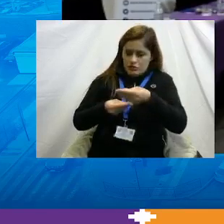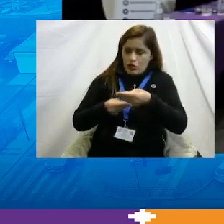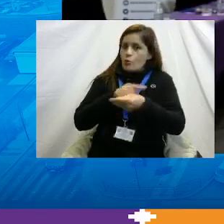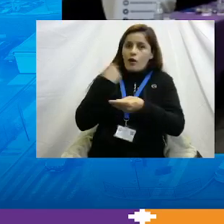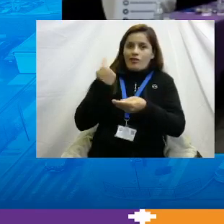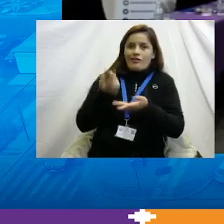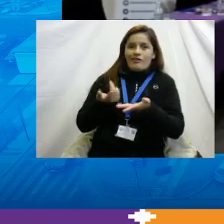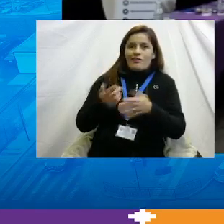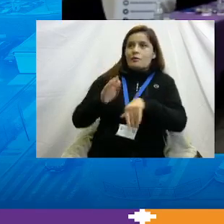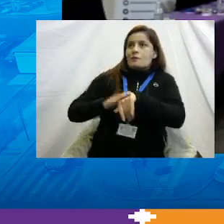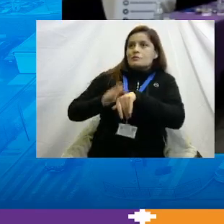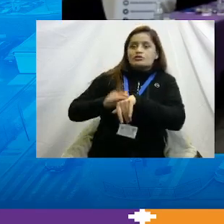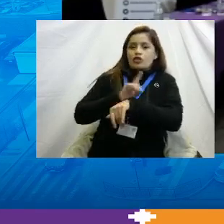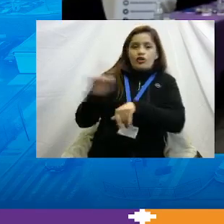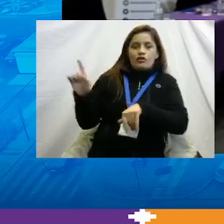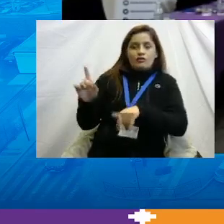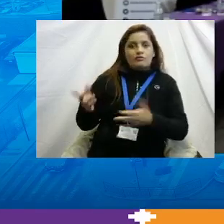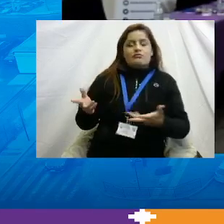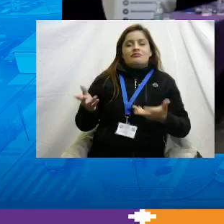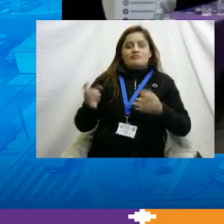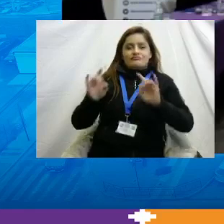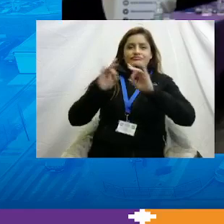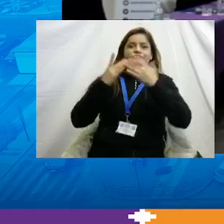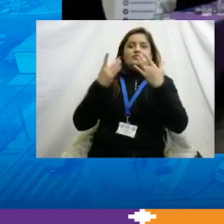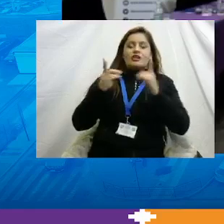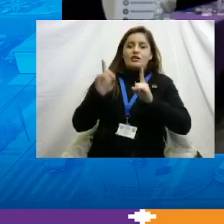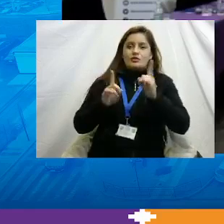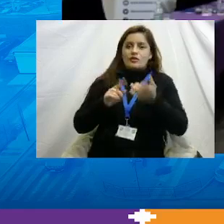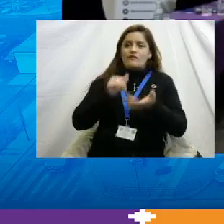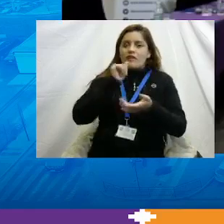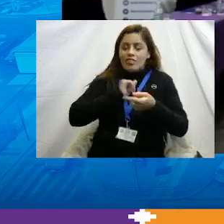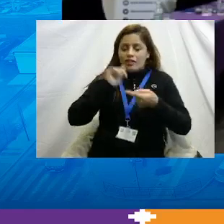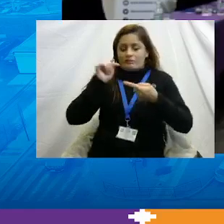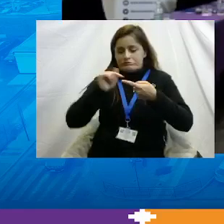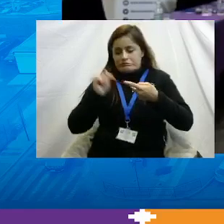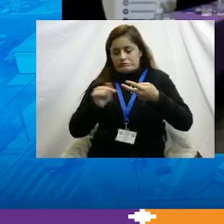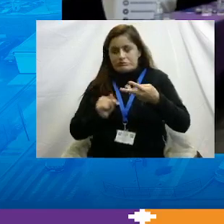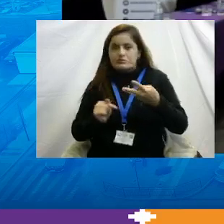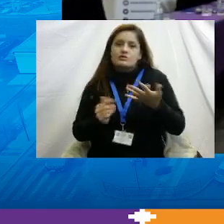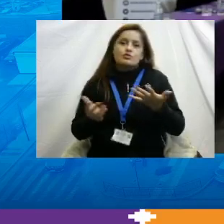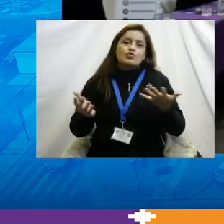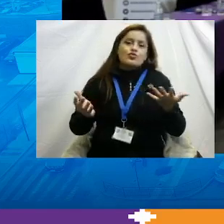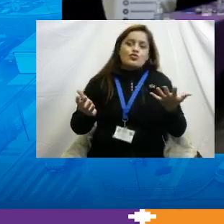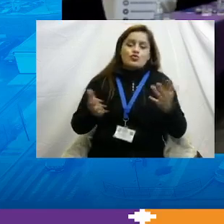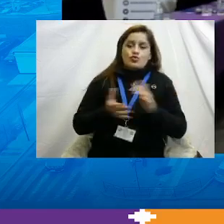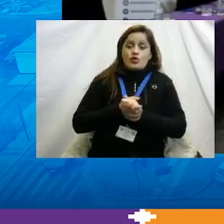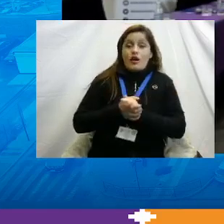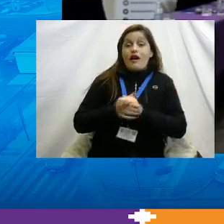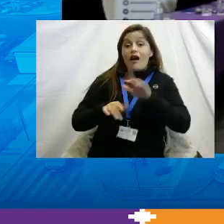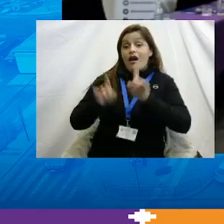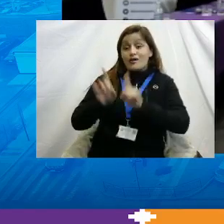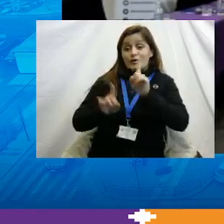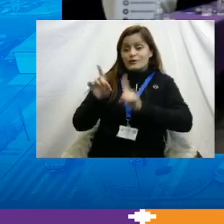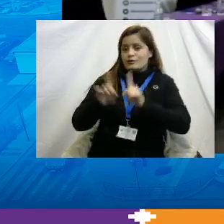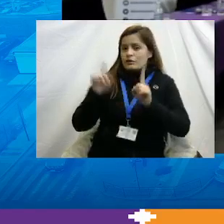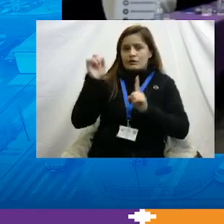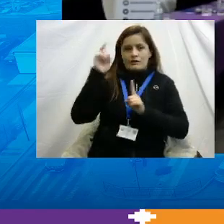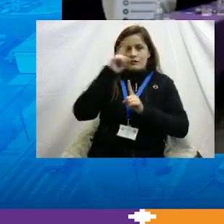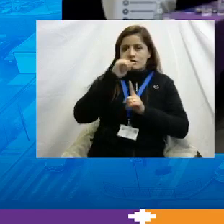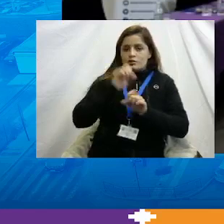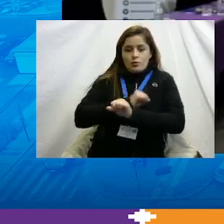y eso obviamente junto con afectar su propio